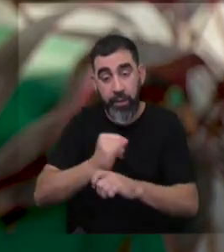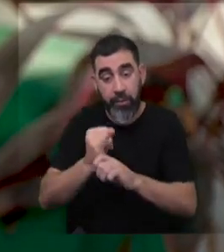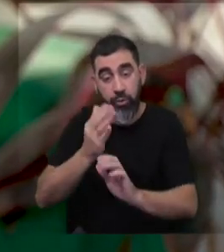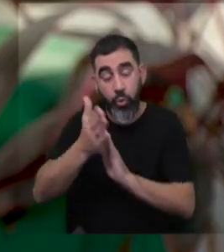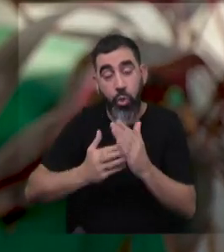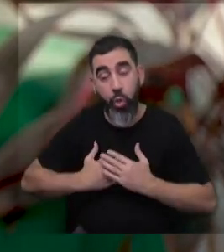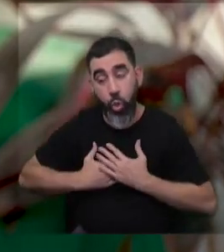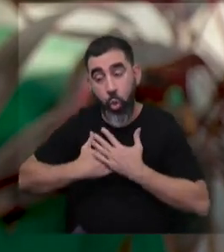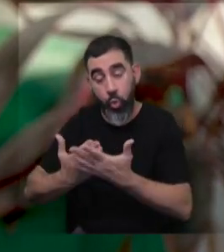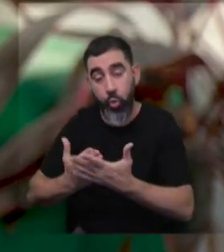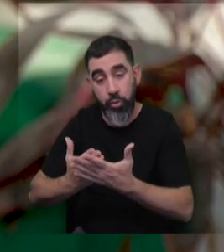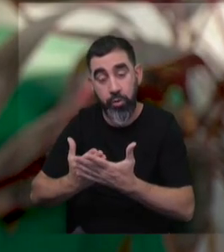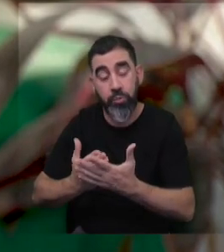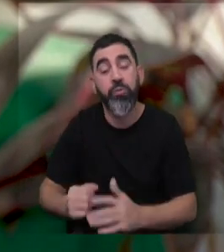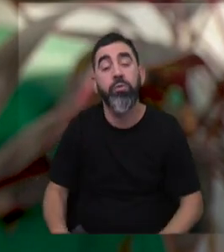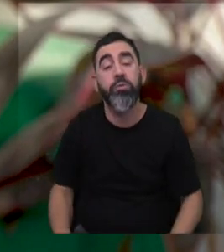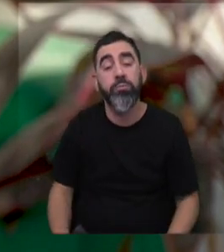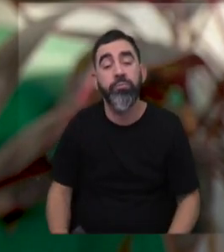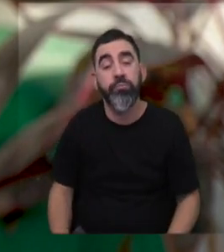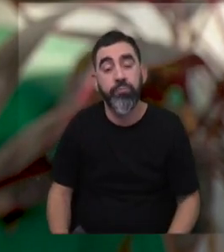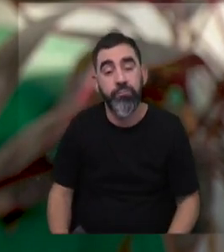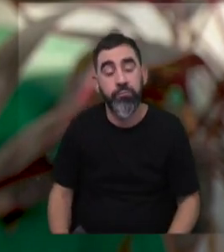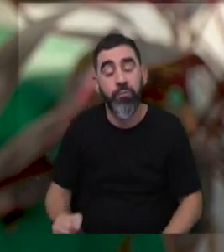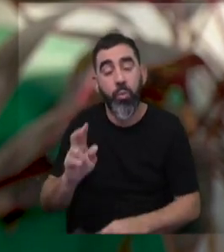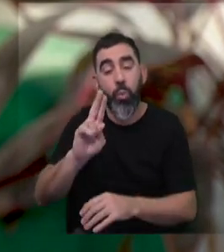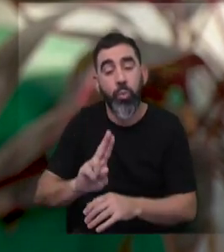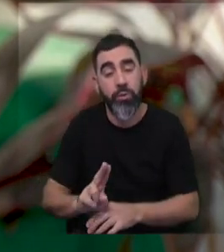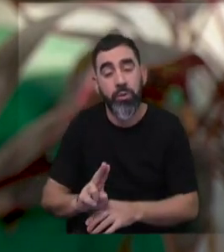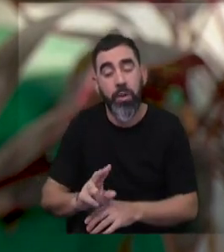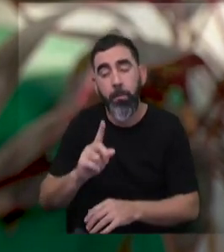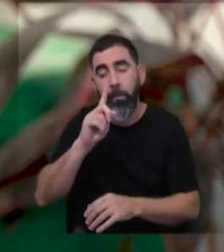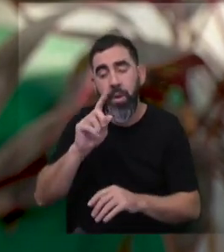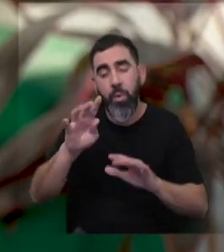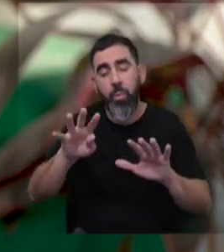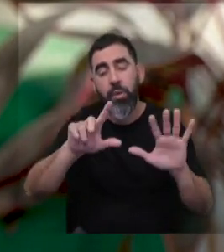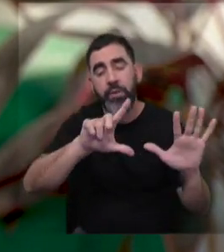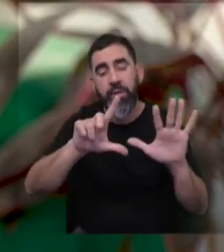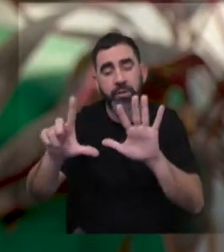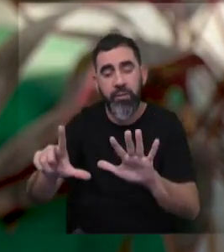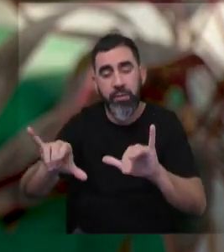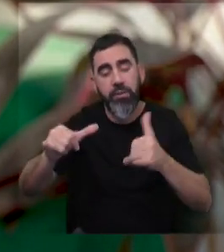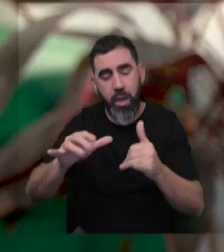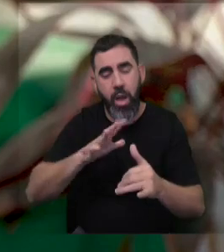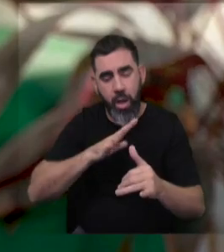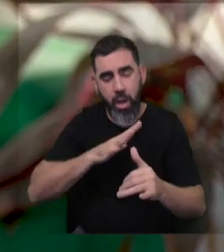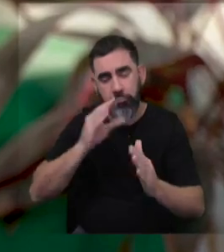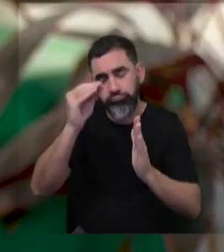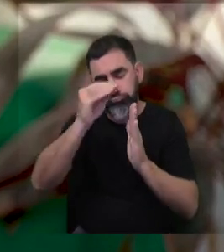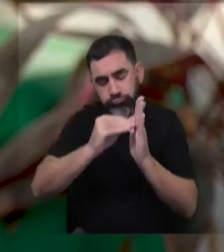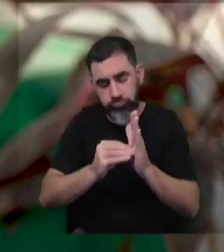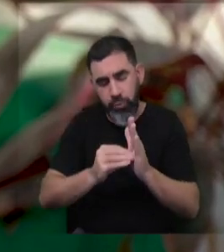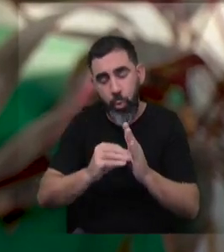Donación y Trasplantes, Banco Multitejidos, se usa a partir del 1977. Ya hay registros de los usos